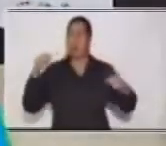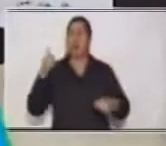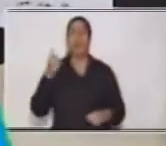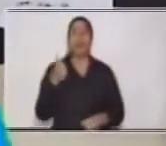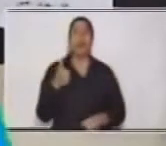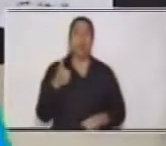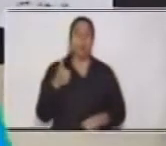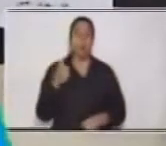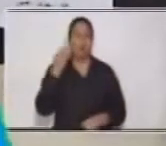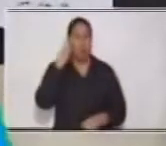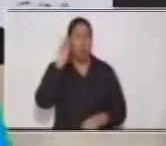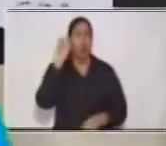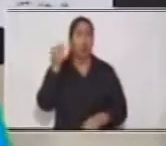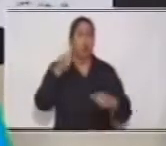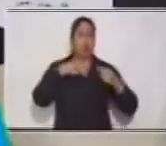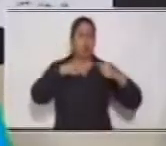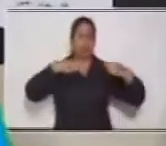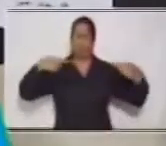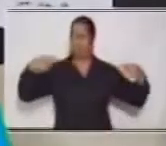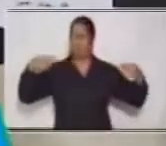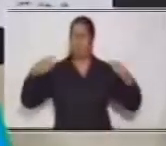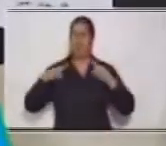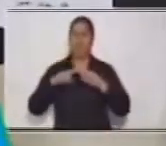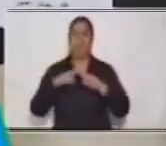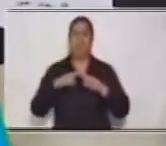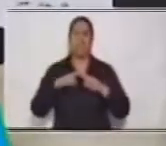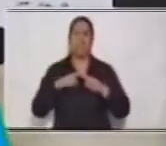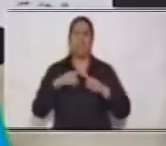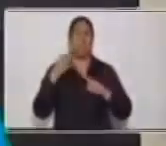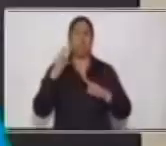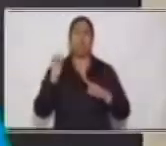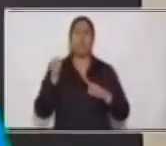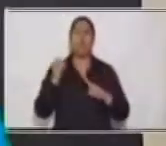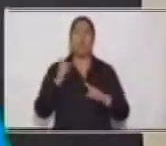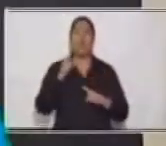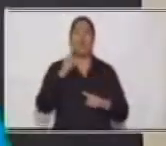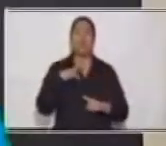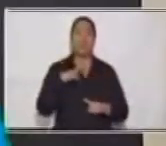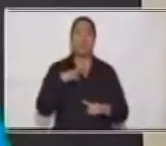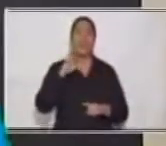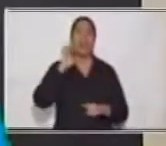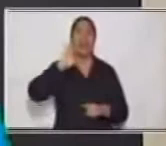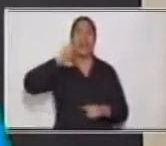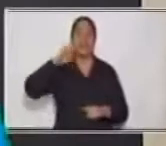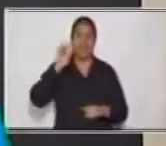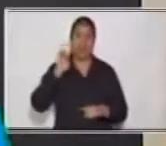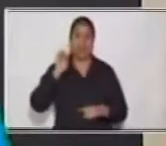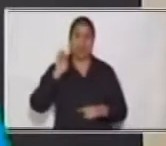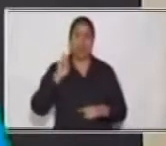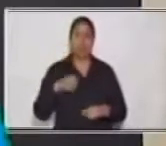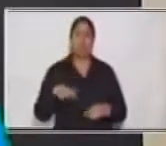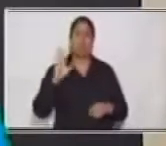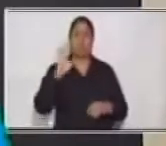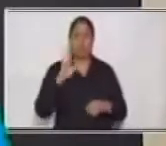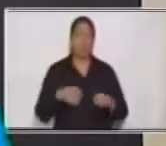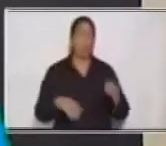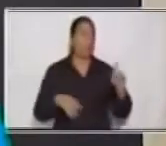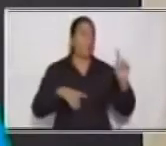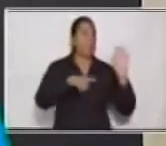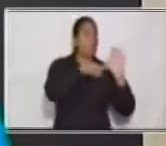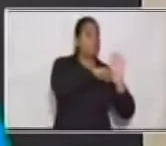trabajar en el eje X? Porque viene con ese eje. Entonces trazamos menos 5 más